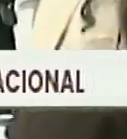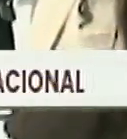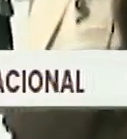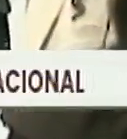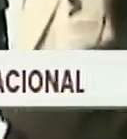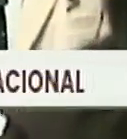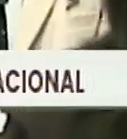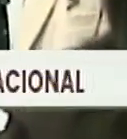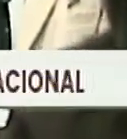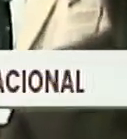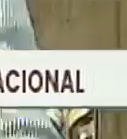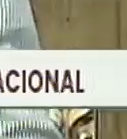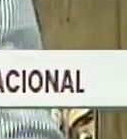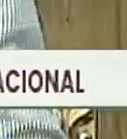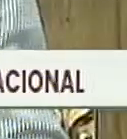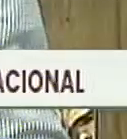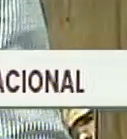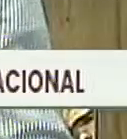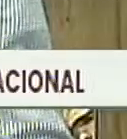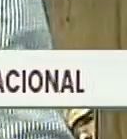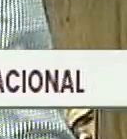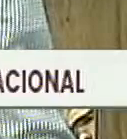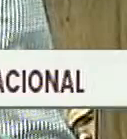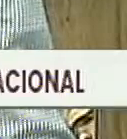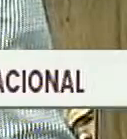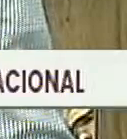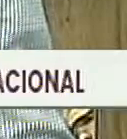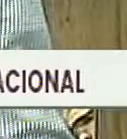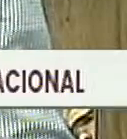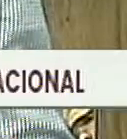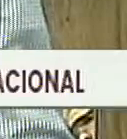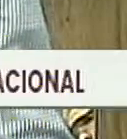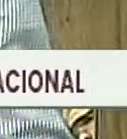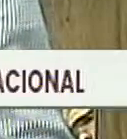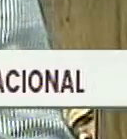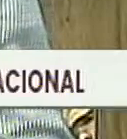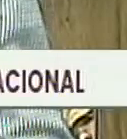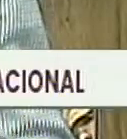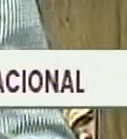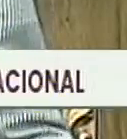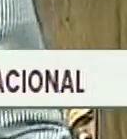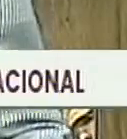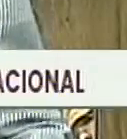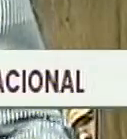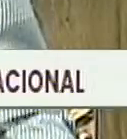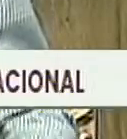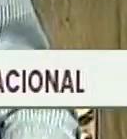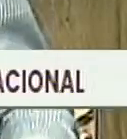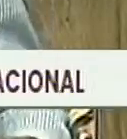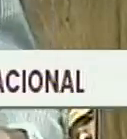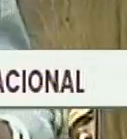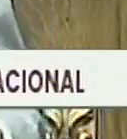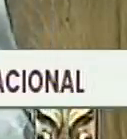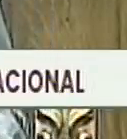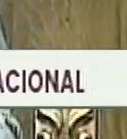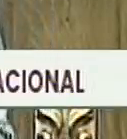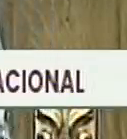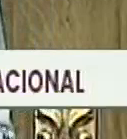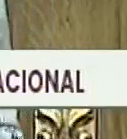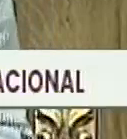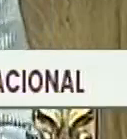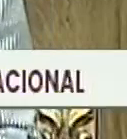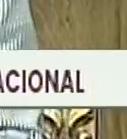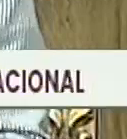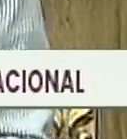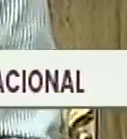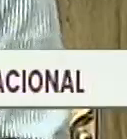la elección o no de ellos para rectores y rectoras de ese nuevo CNE. Consigno la lista, señor presidente, ante